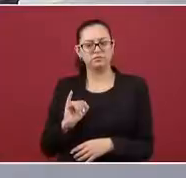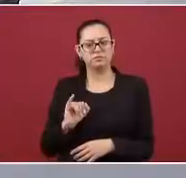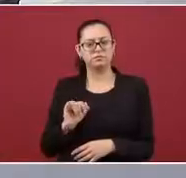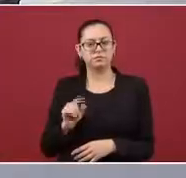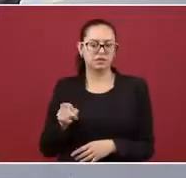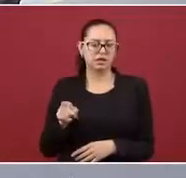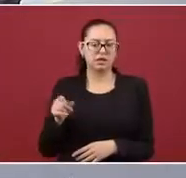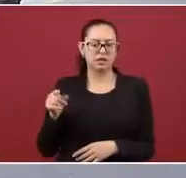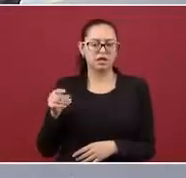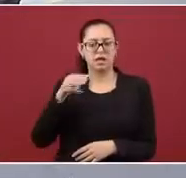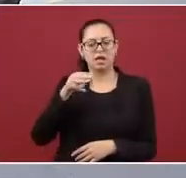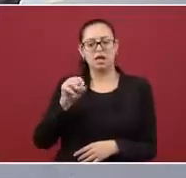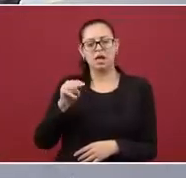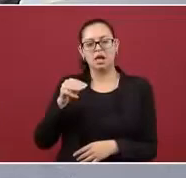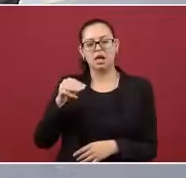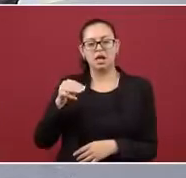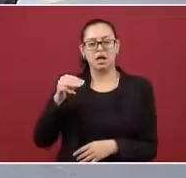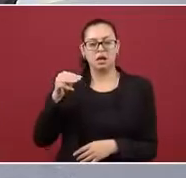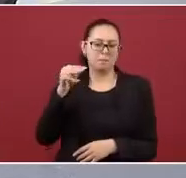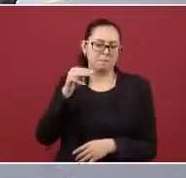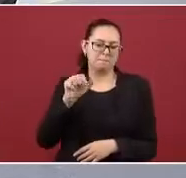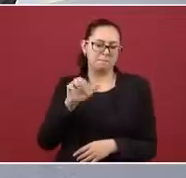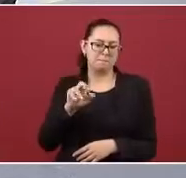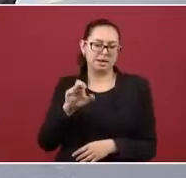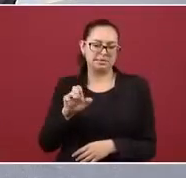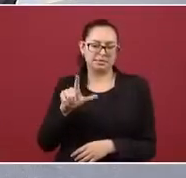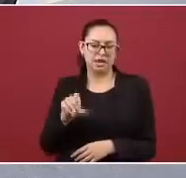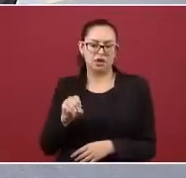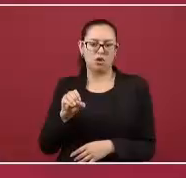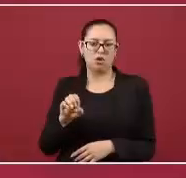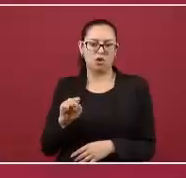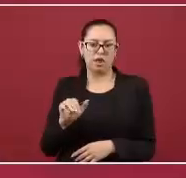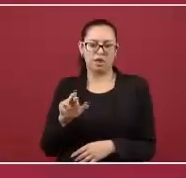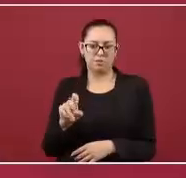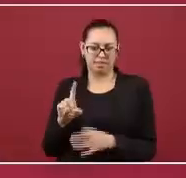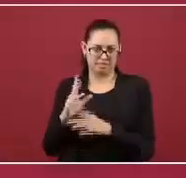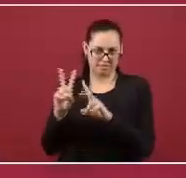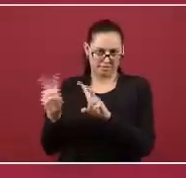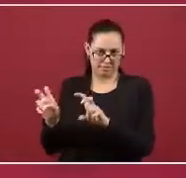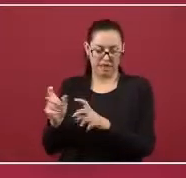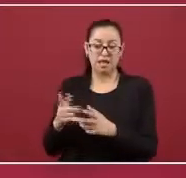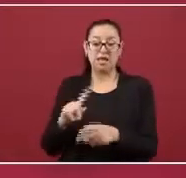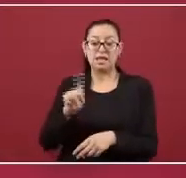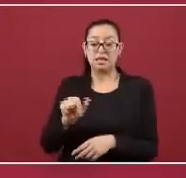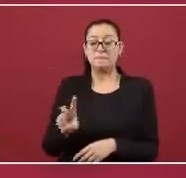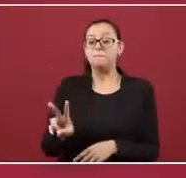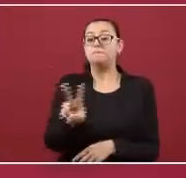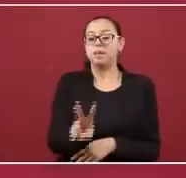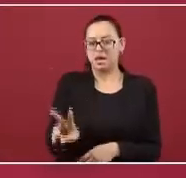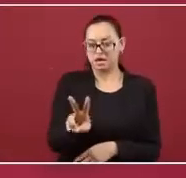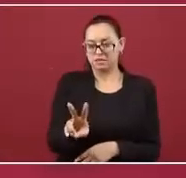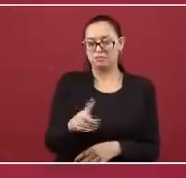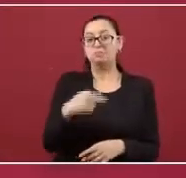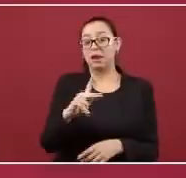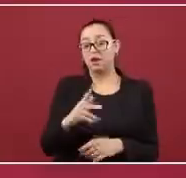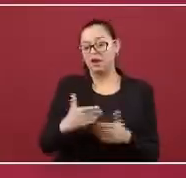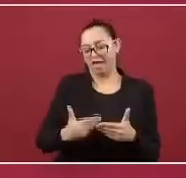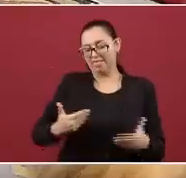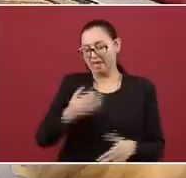Marcelo Ebrard, y el viernes hablamos sobre el tema. Les adelanto también una cosa